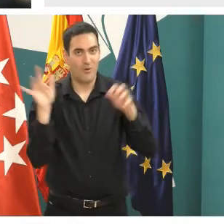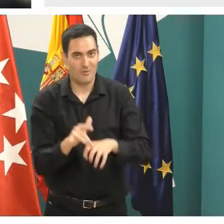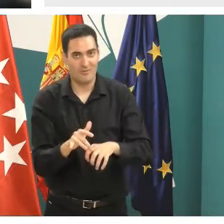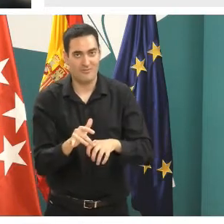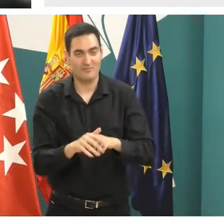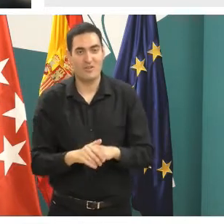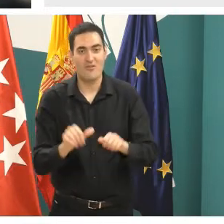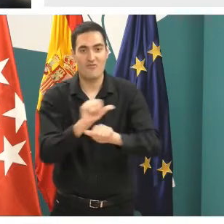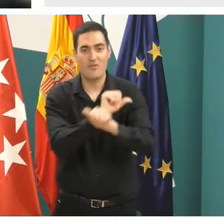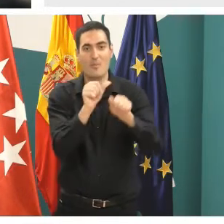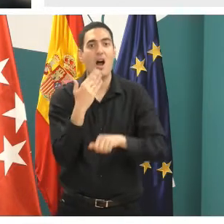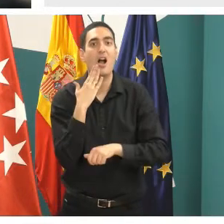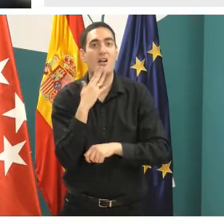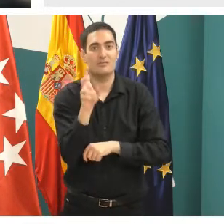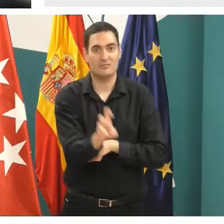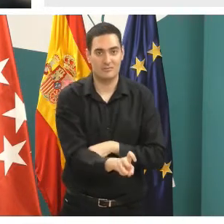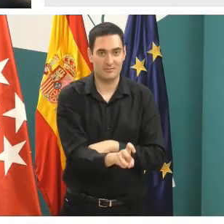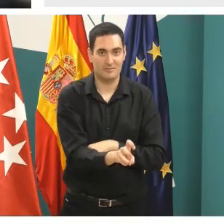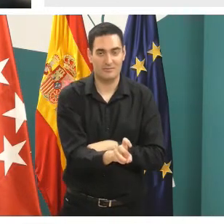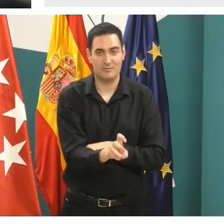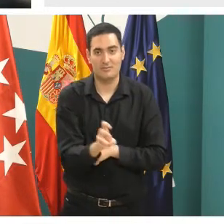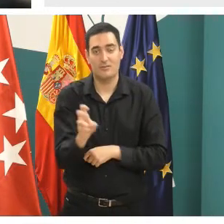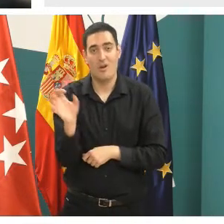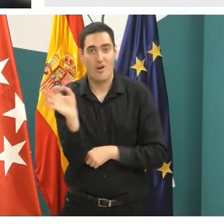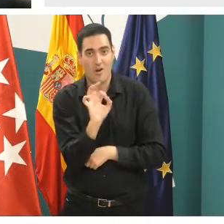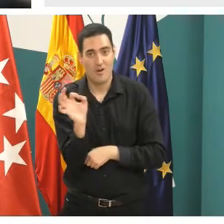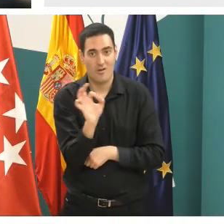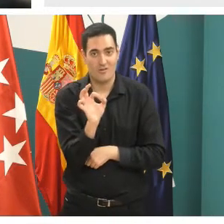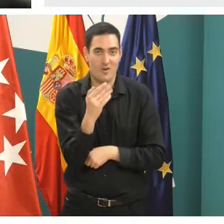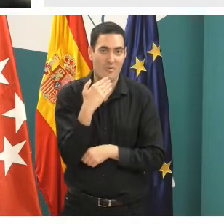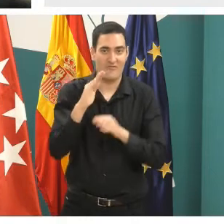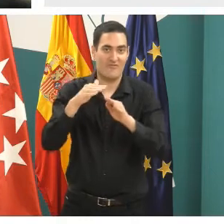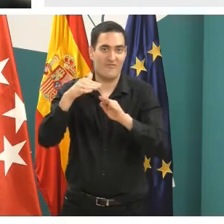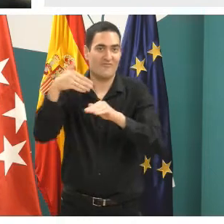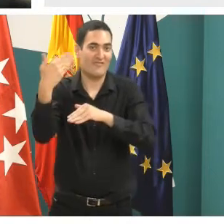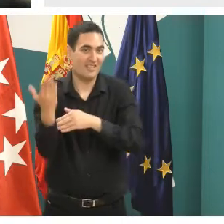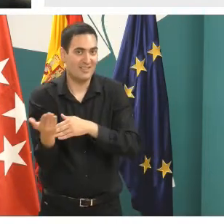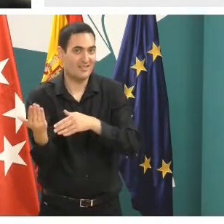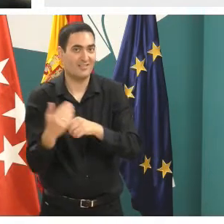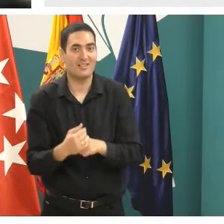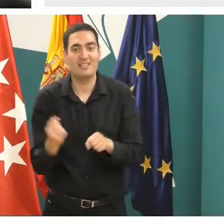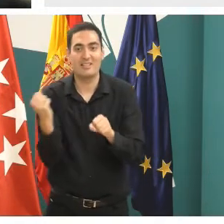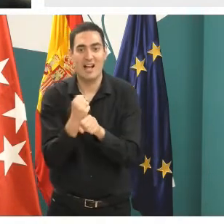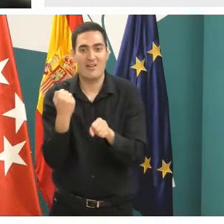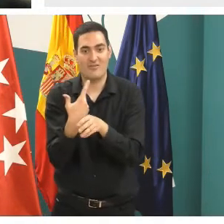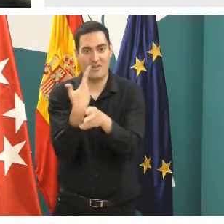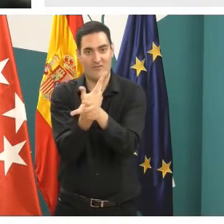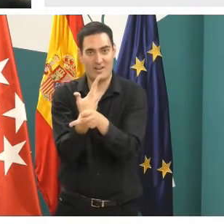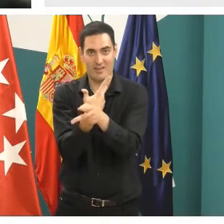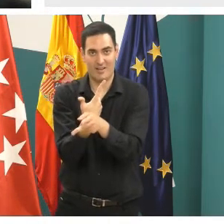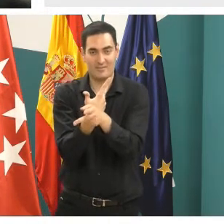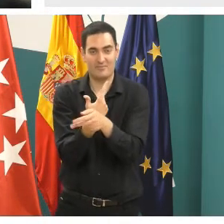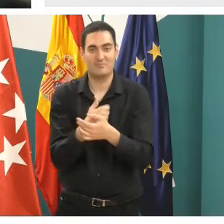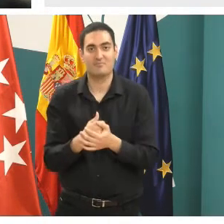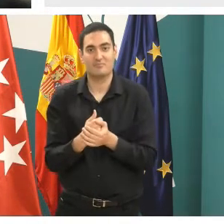manera presencial como los que están del otro lado, gracias a este trabajo de la videoconferencia. Y,